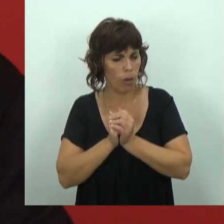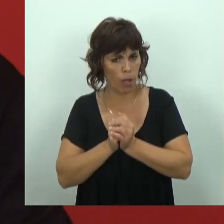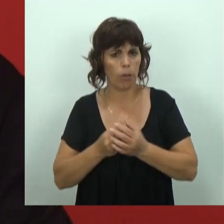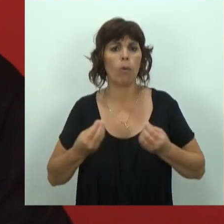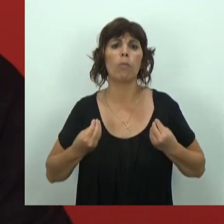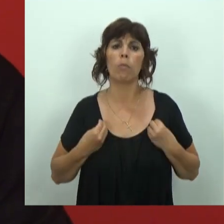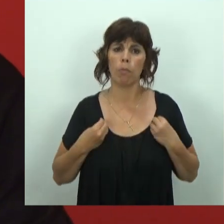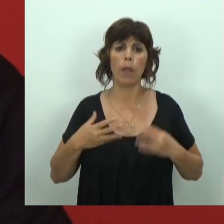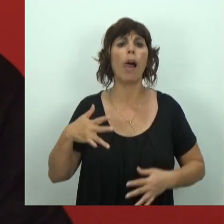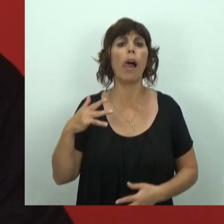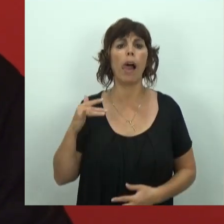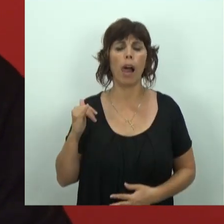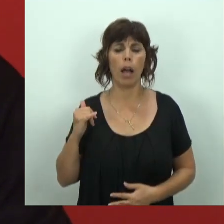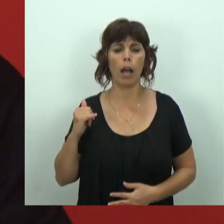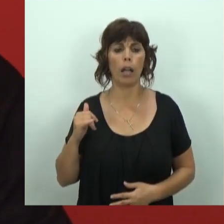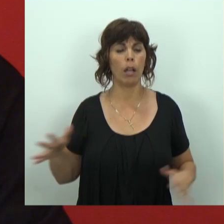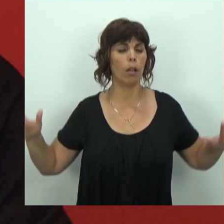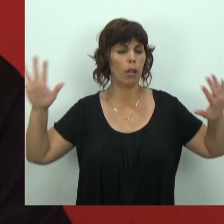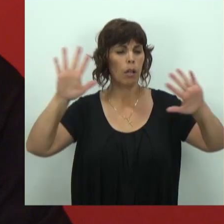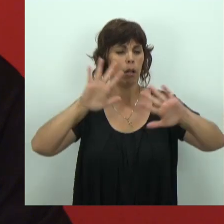en la intimidad, en la noche.